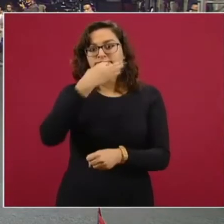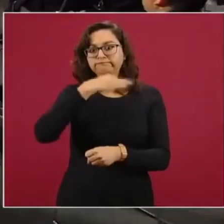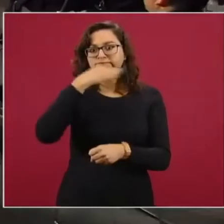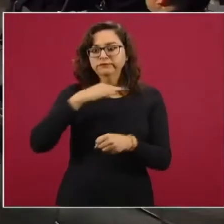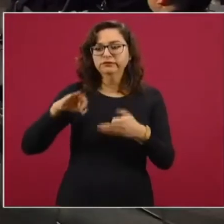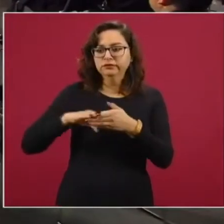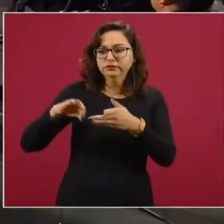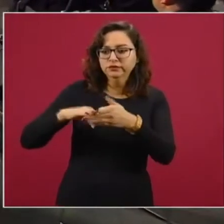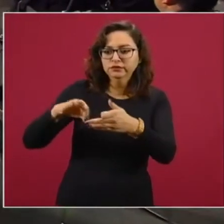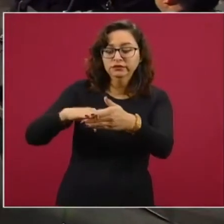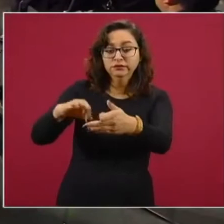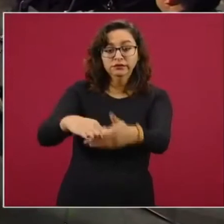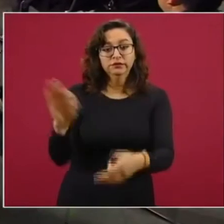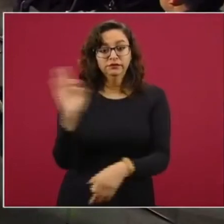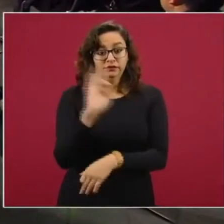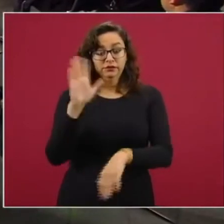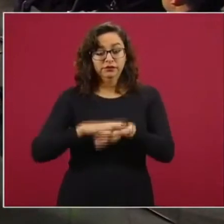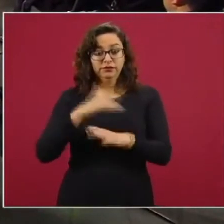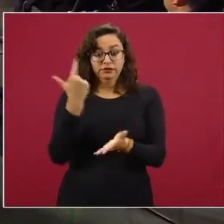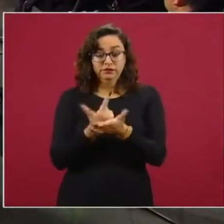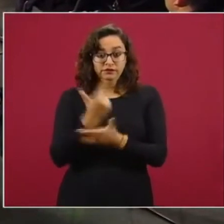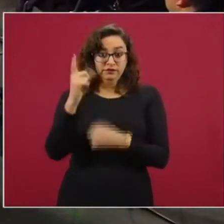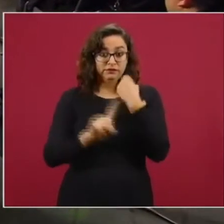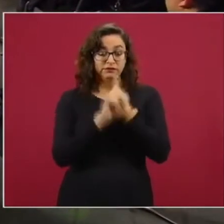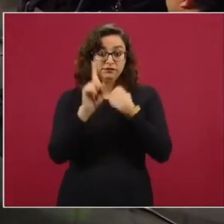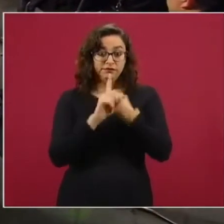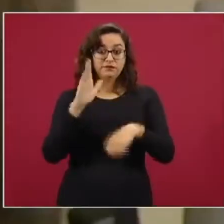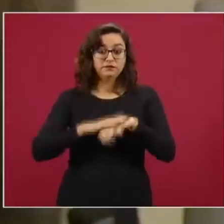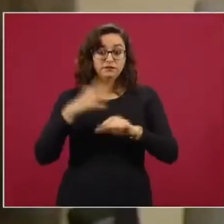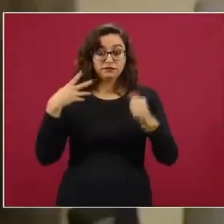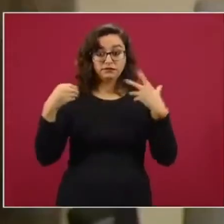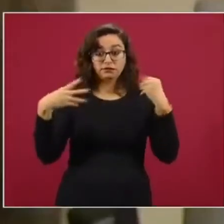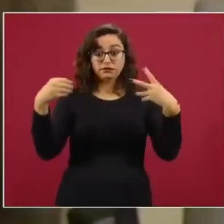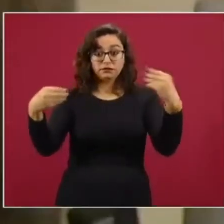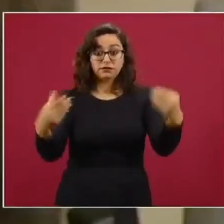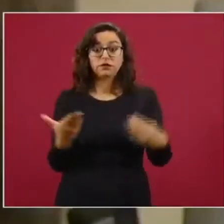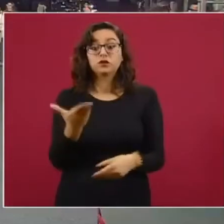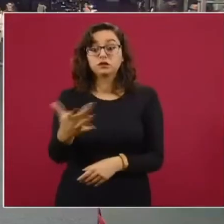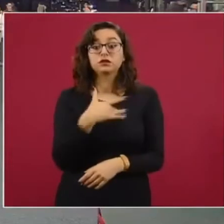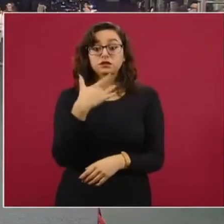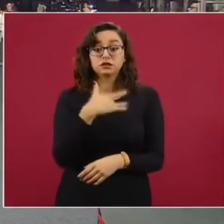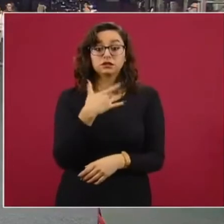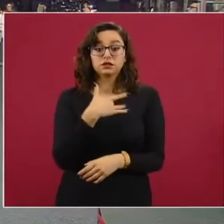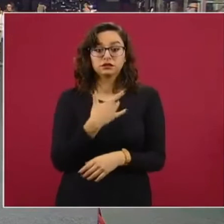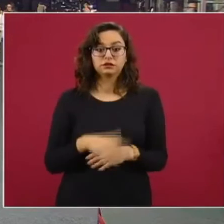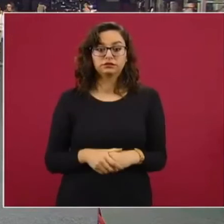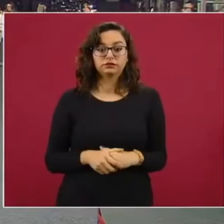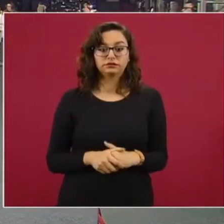presentarse o ser un riesgo máximo también para que pudieran presentarse más rebrotes en primera instancia. Gracias.